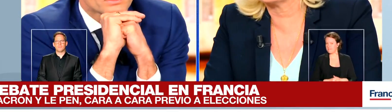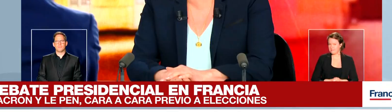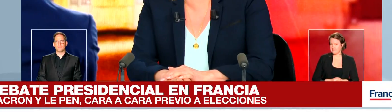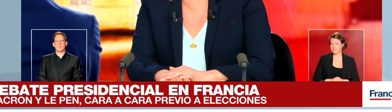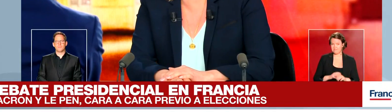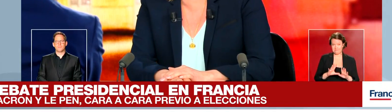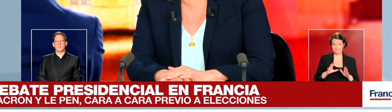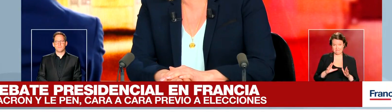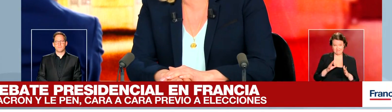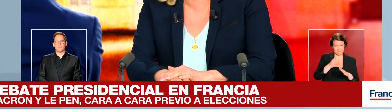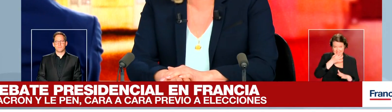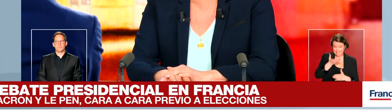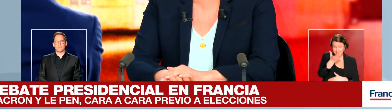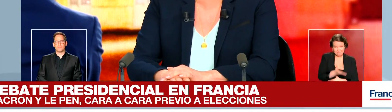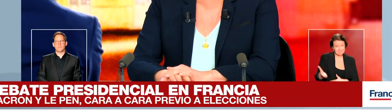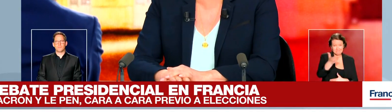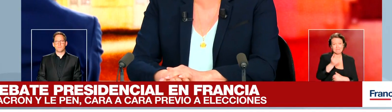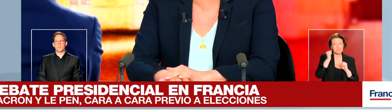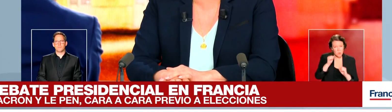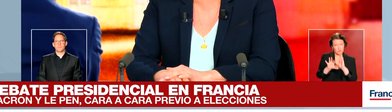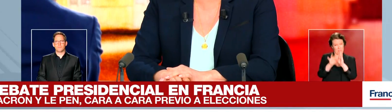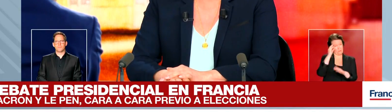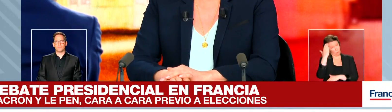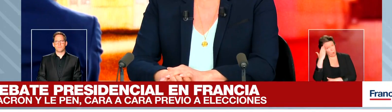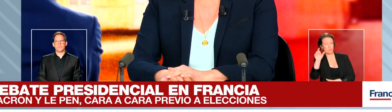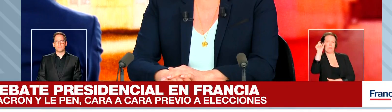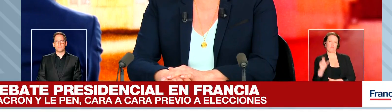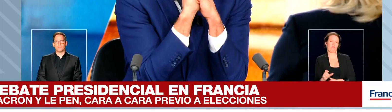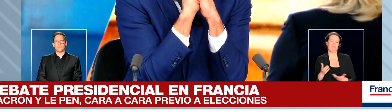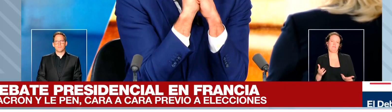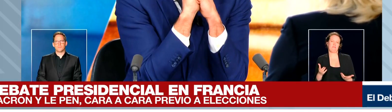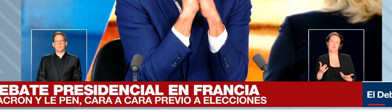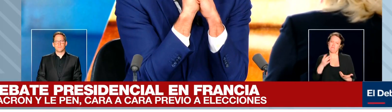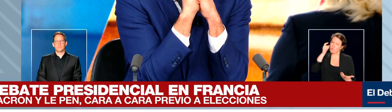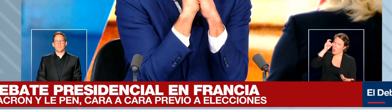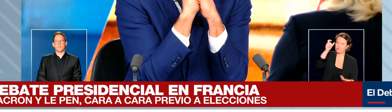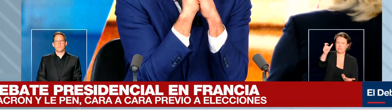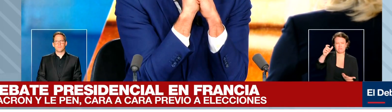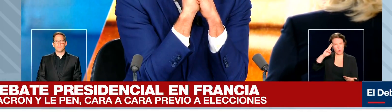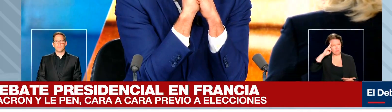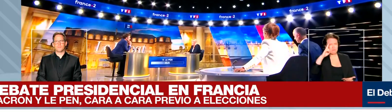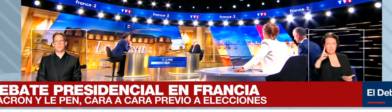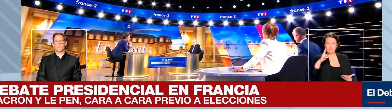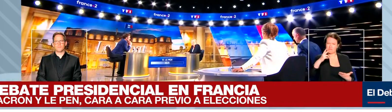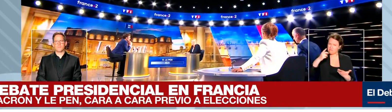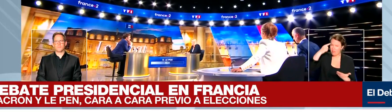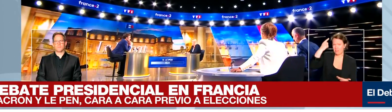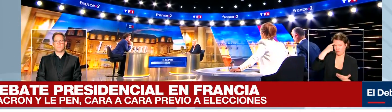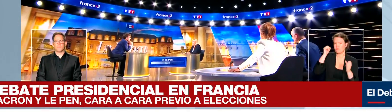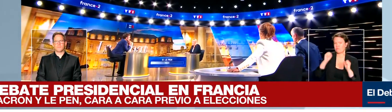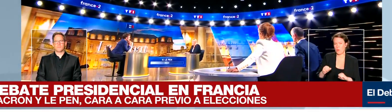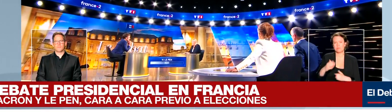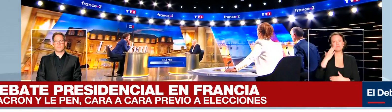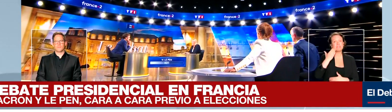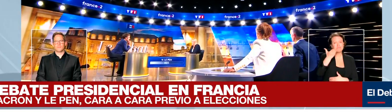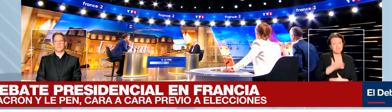Quisiera decirles que se puede elegir otra vía basada en el respeto y en el sentido común. Si el pueblo francés